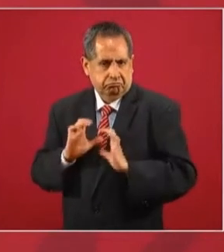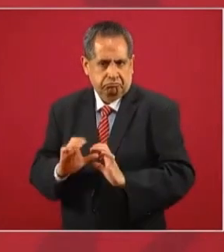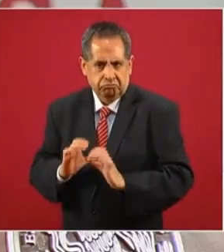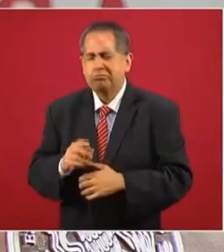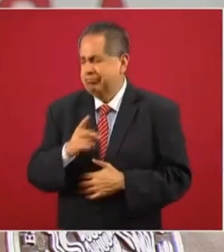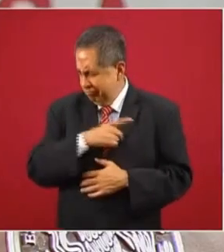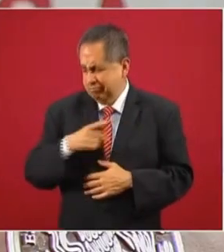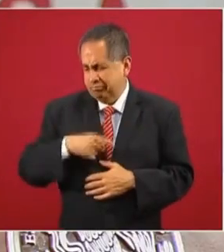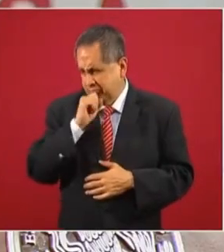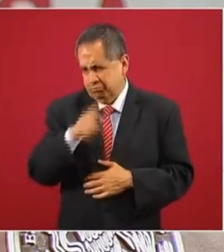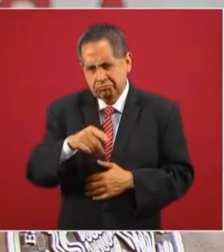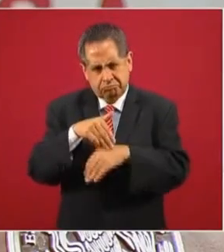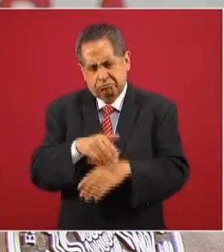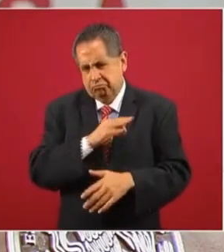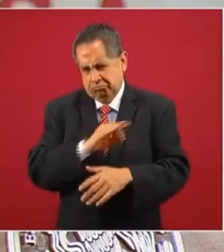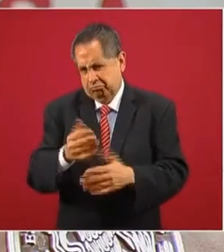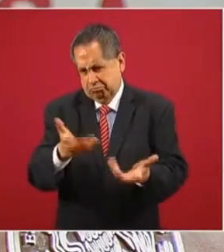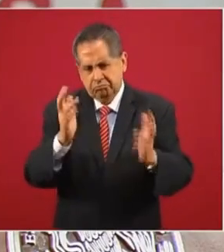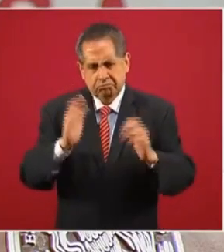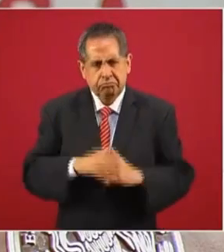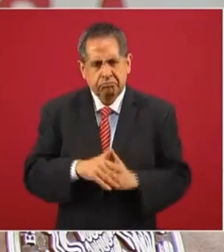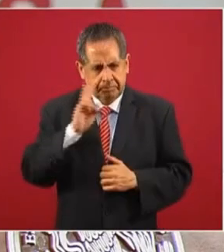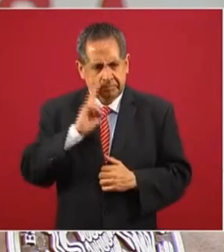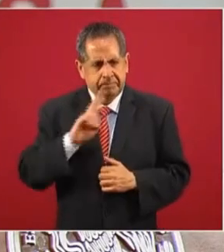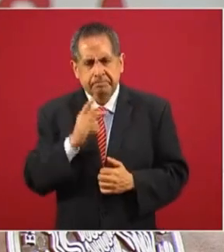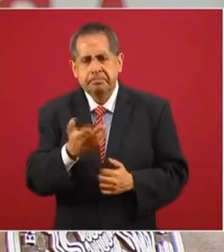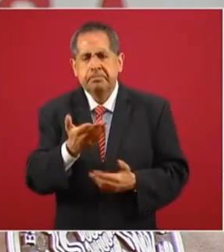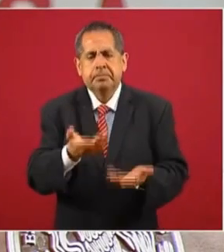de aplicarse este procedimiento,